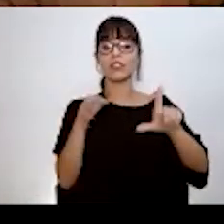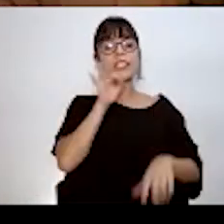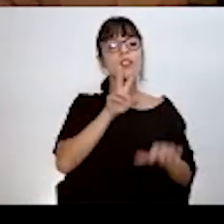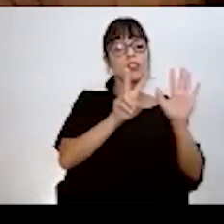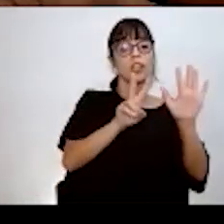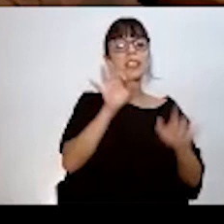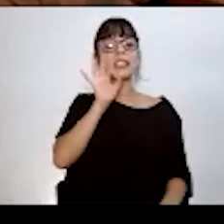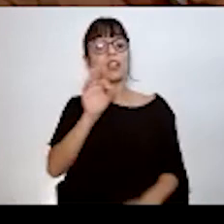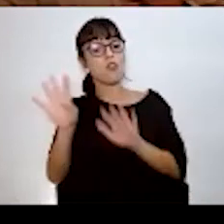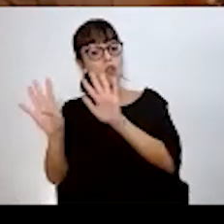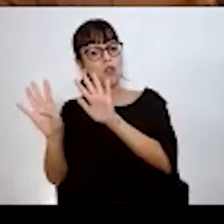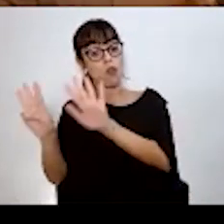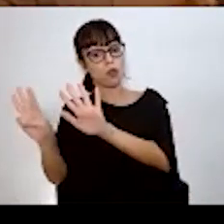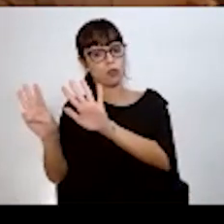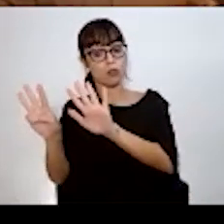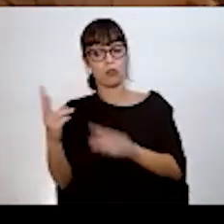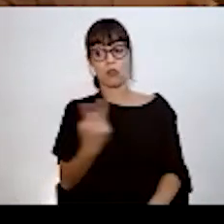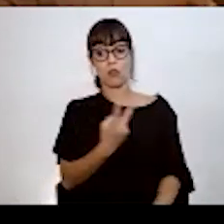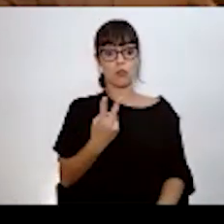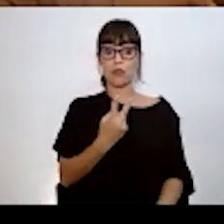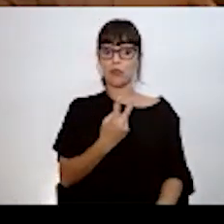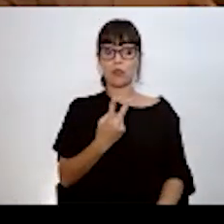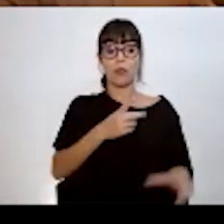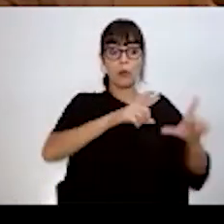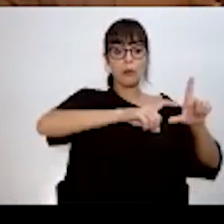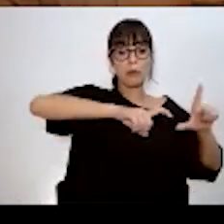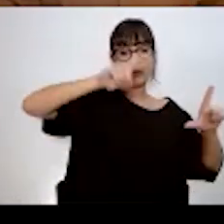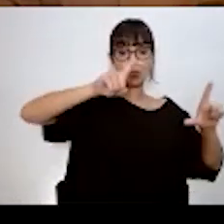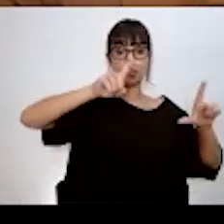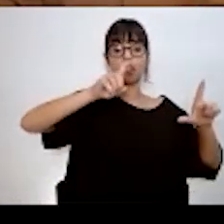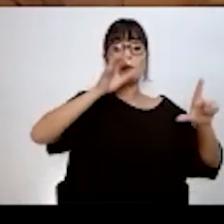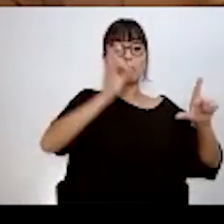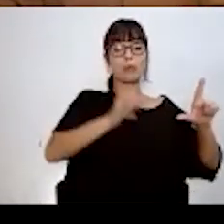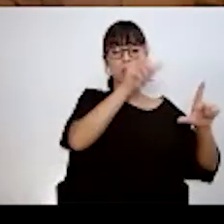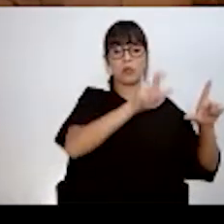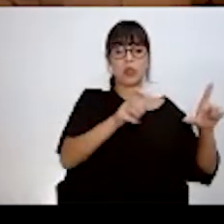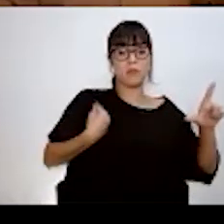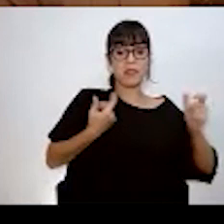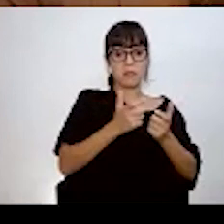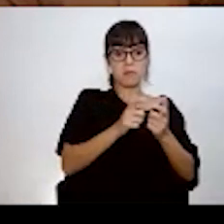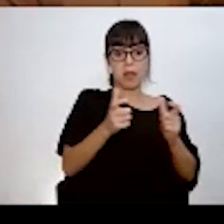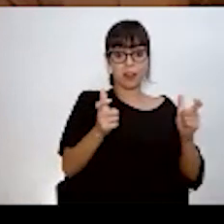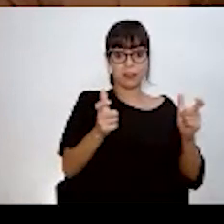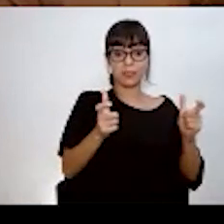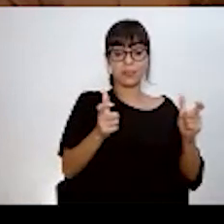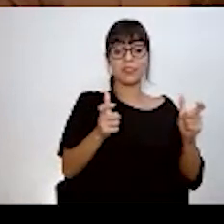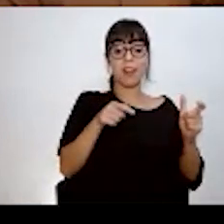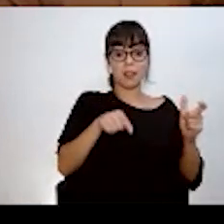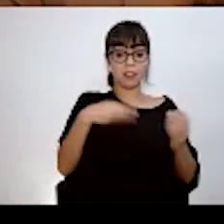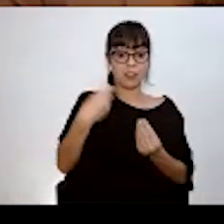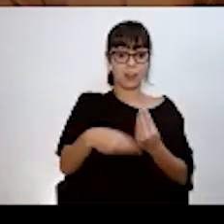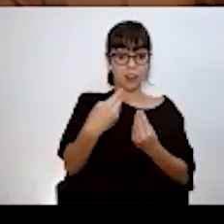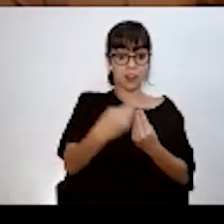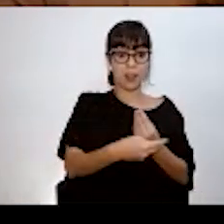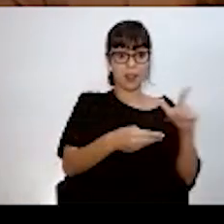encontramos con esa primera inflexión en el proceso de crecimiento demográfico, de dinámica social, que nos vamos a encontrar en Gran Canaria, y